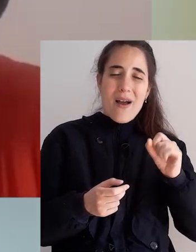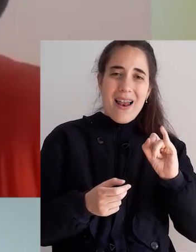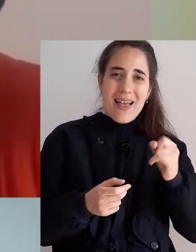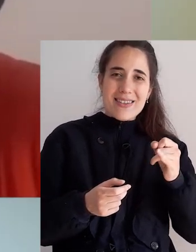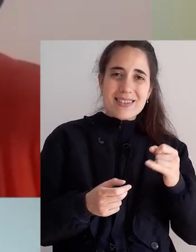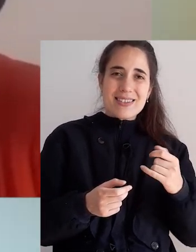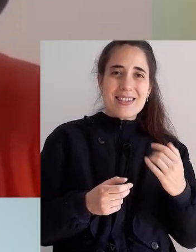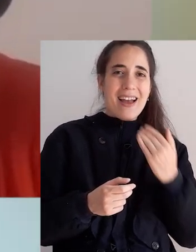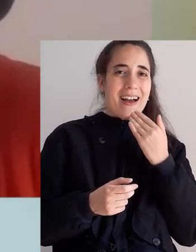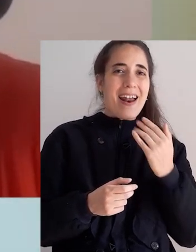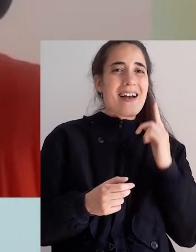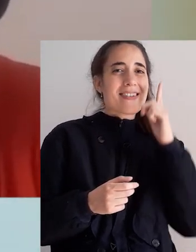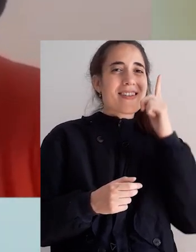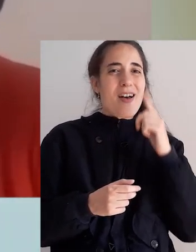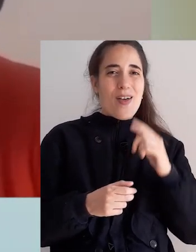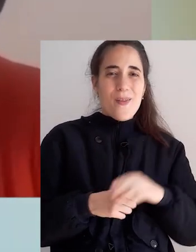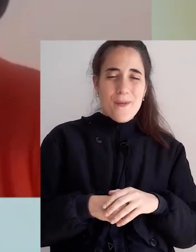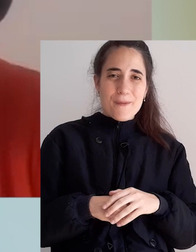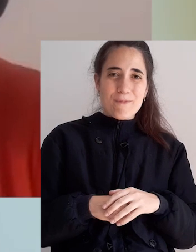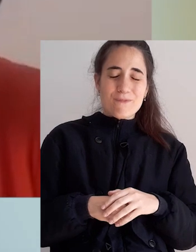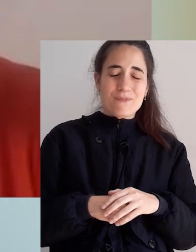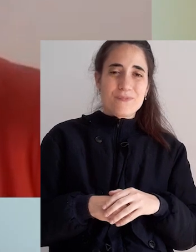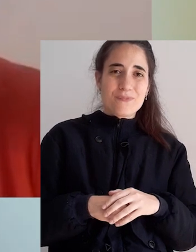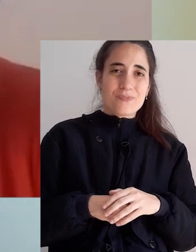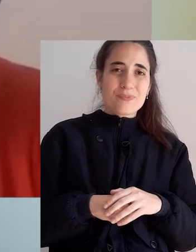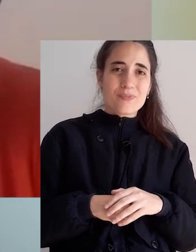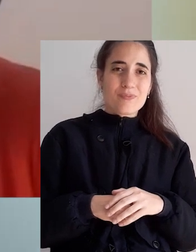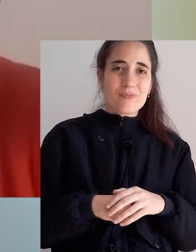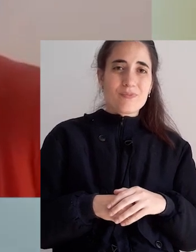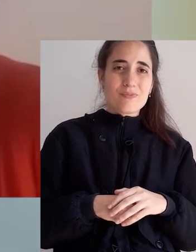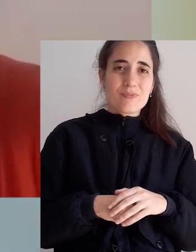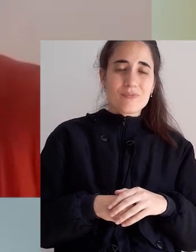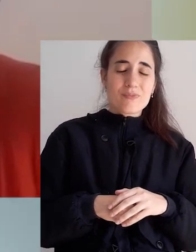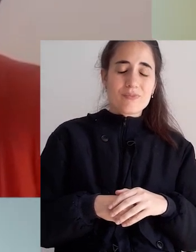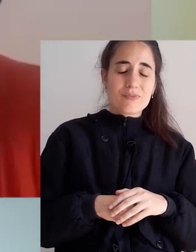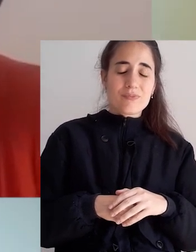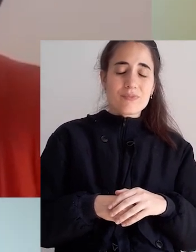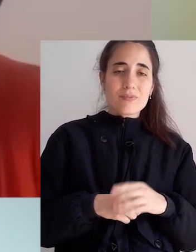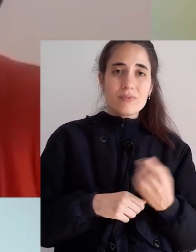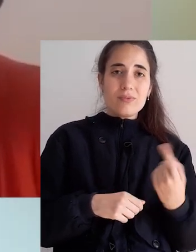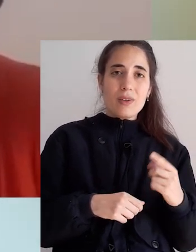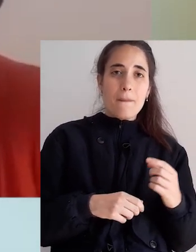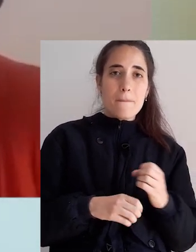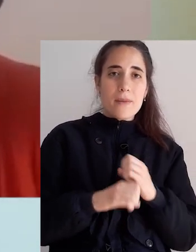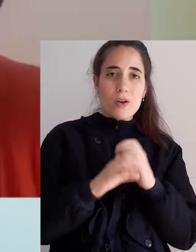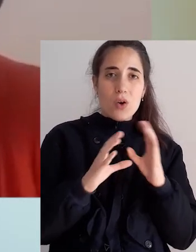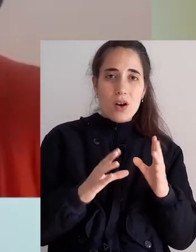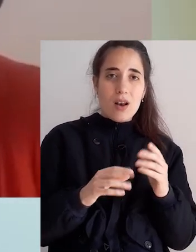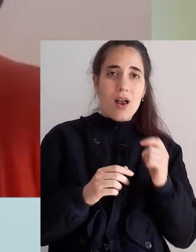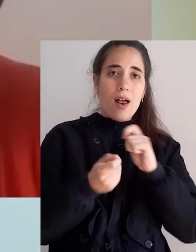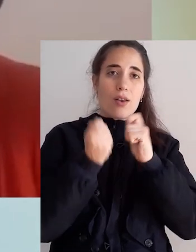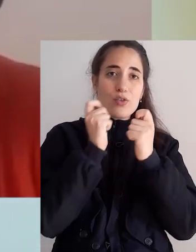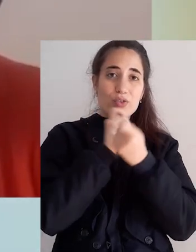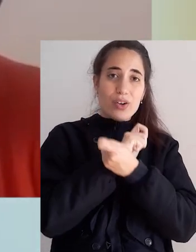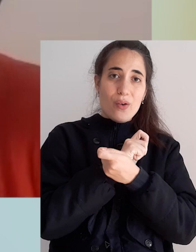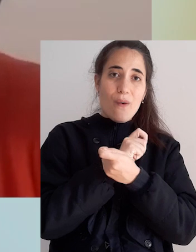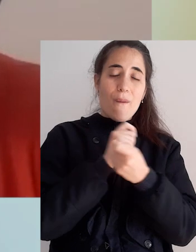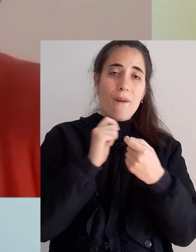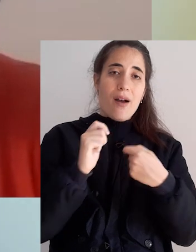Sí, tremendo, tremendo. No, la verdad que lo que estamos viviendo, al menos las que pintamos canitas,